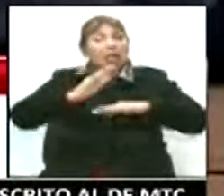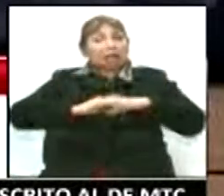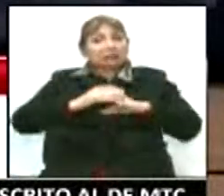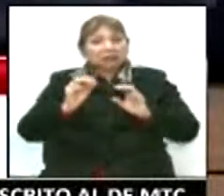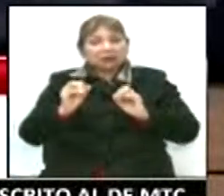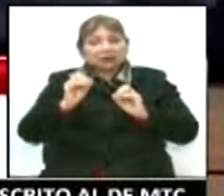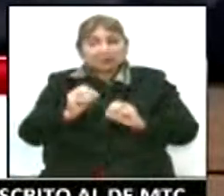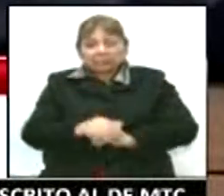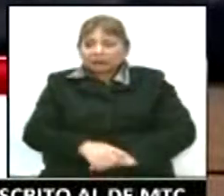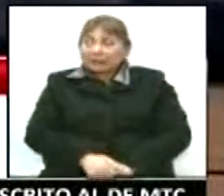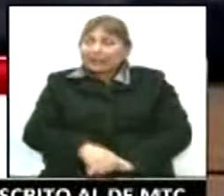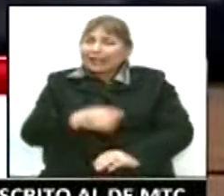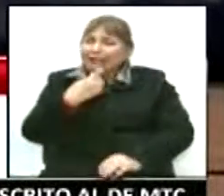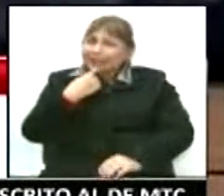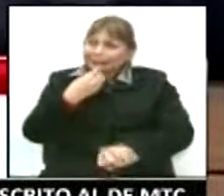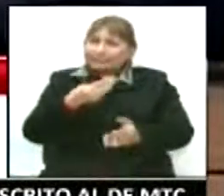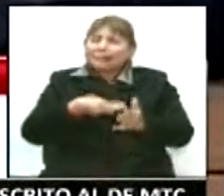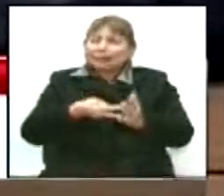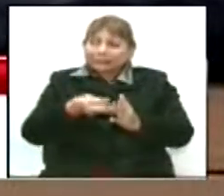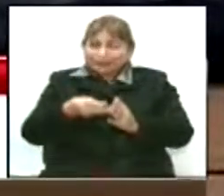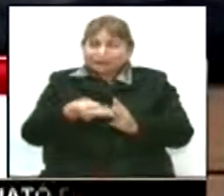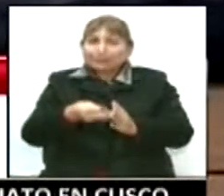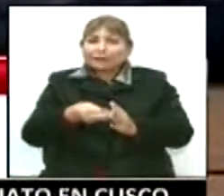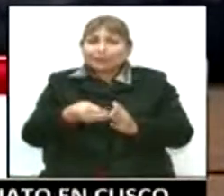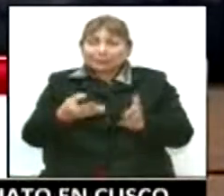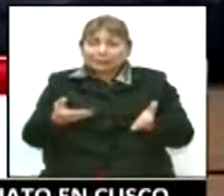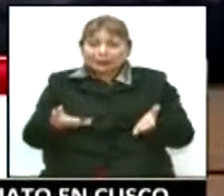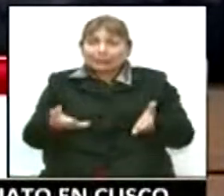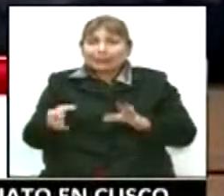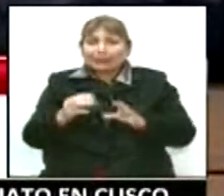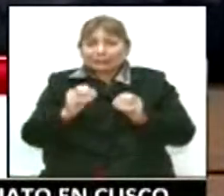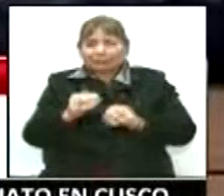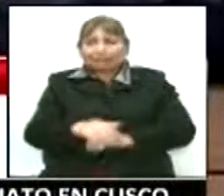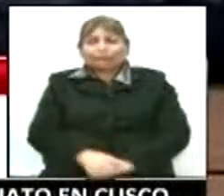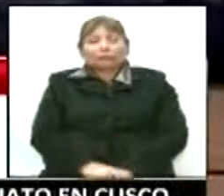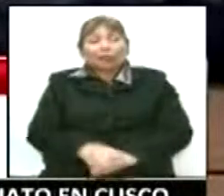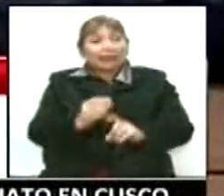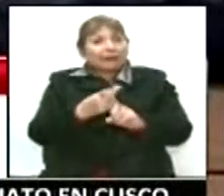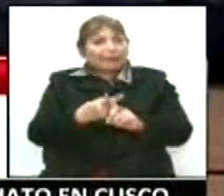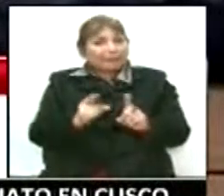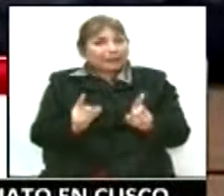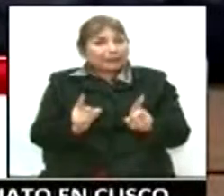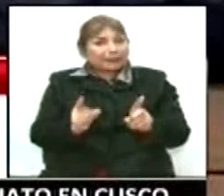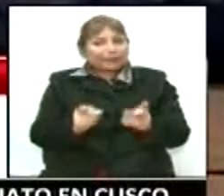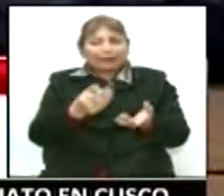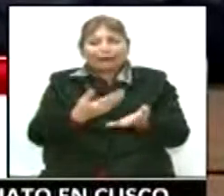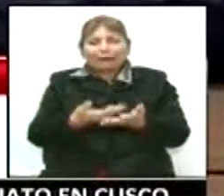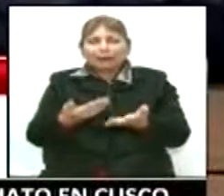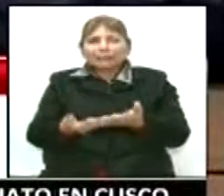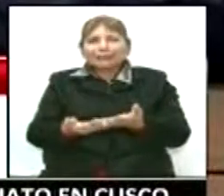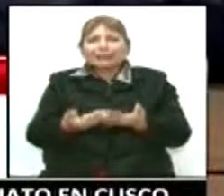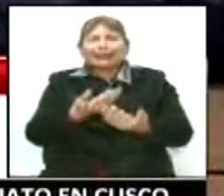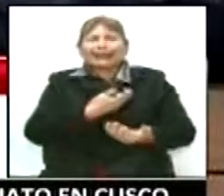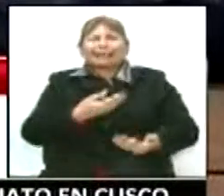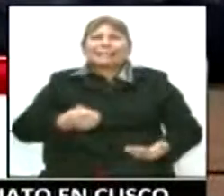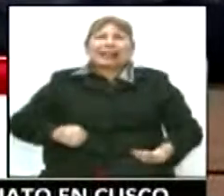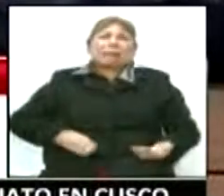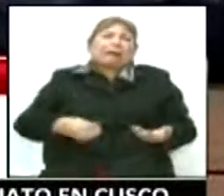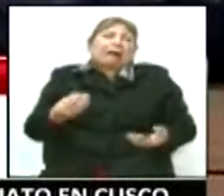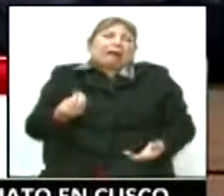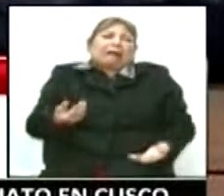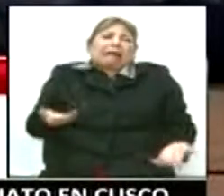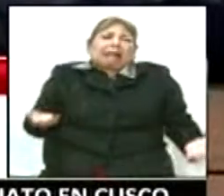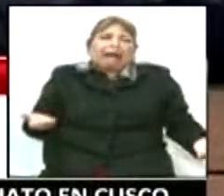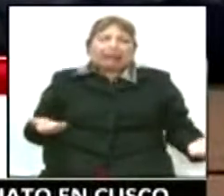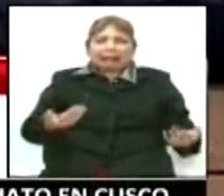sustitutorio. Ese es el mecanismo de discusión en el Parlamento Nacional. Y sin embargo, hacen cuestión de Estado y dicen, ¿por qué